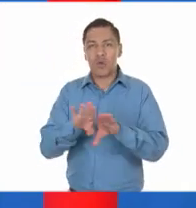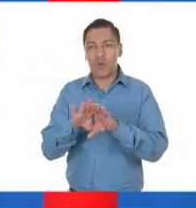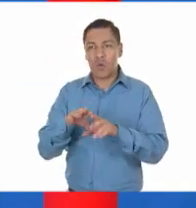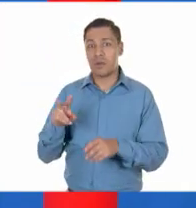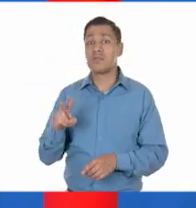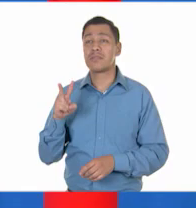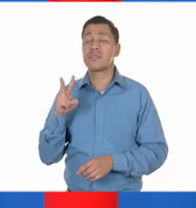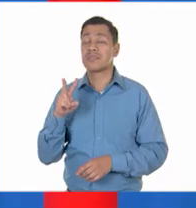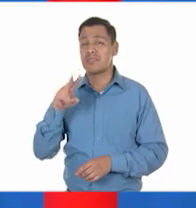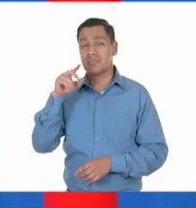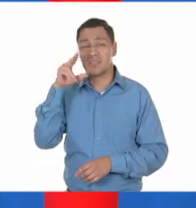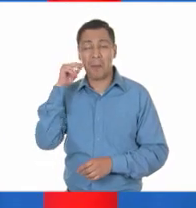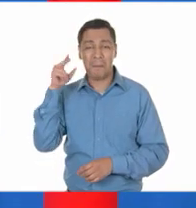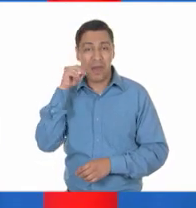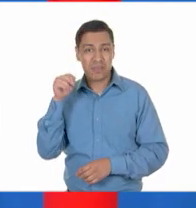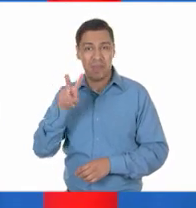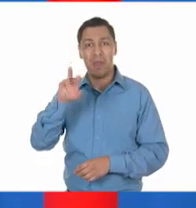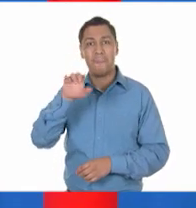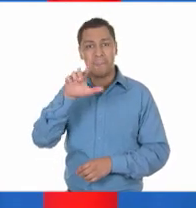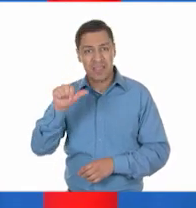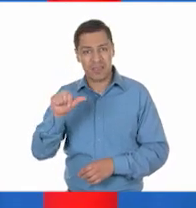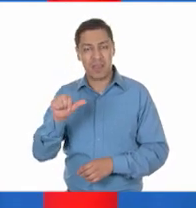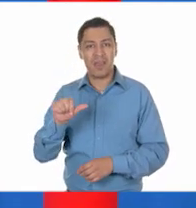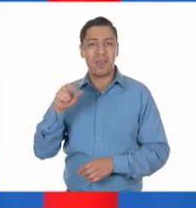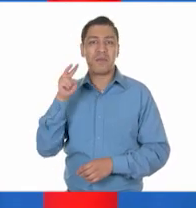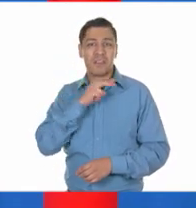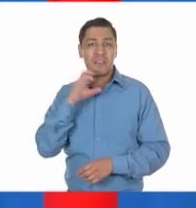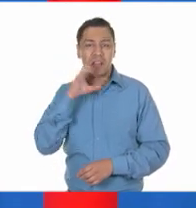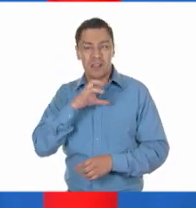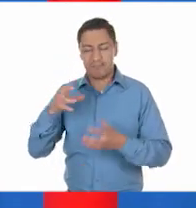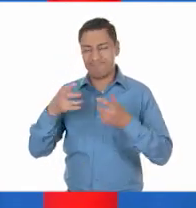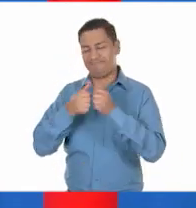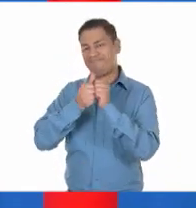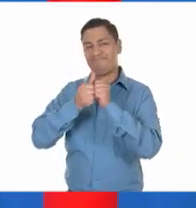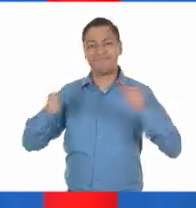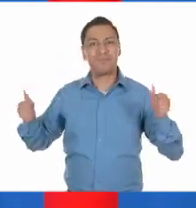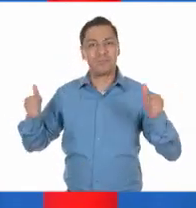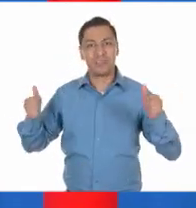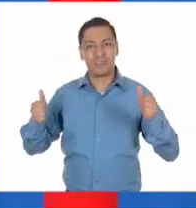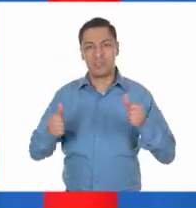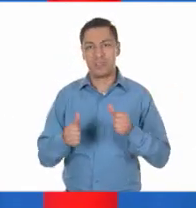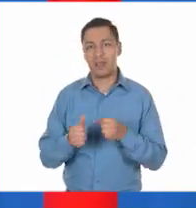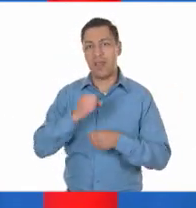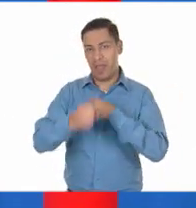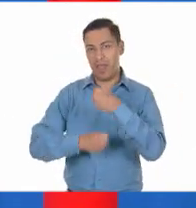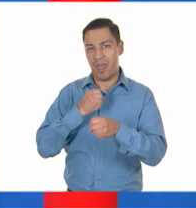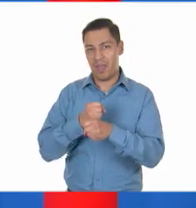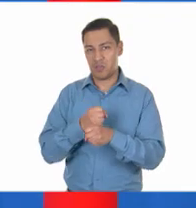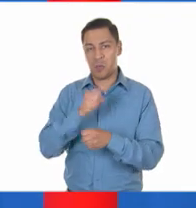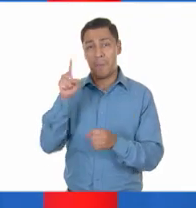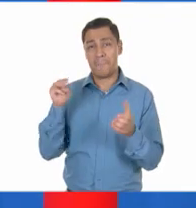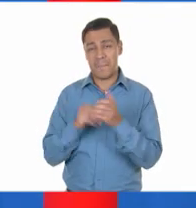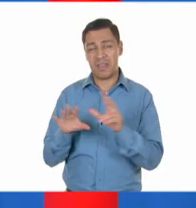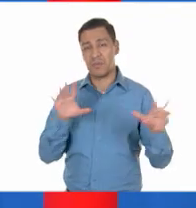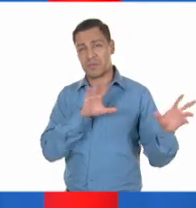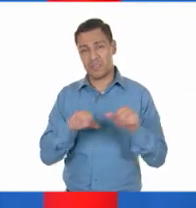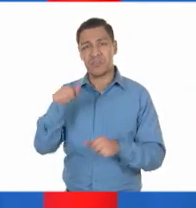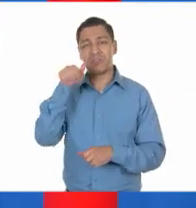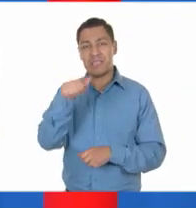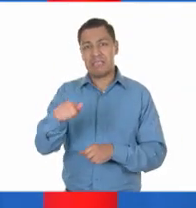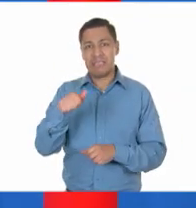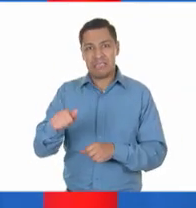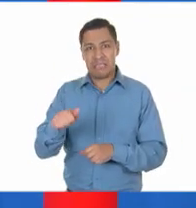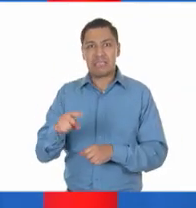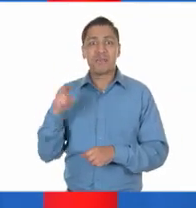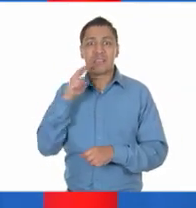Zapata, Villa y Carranza se rompiera. A finales de 1916, la posición de Carranza se había consolidado en casi